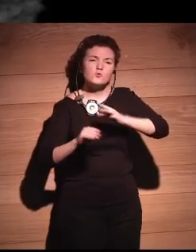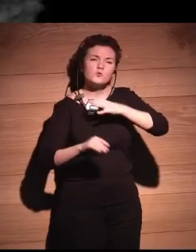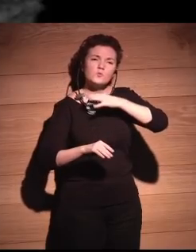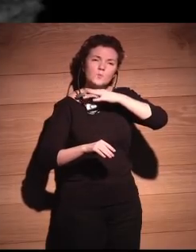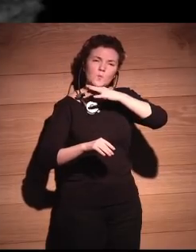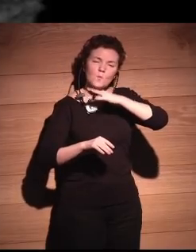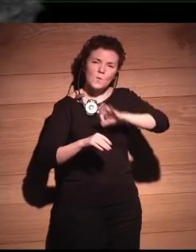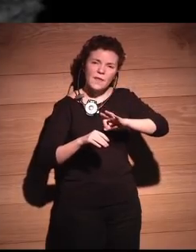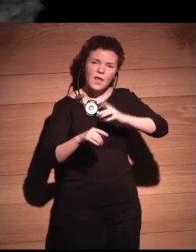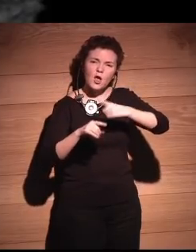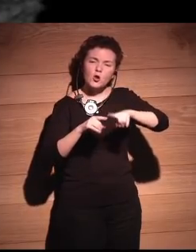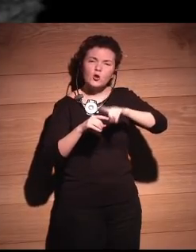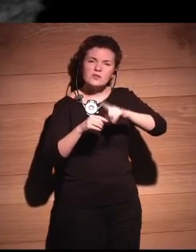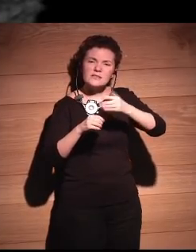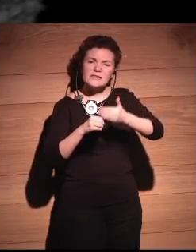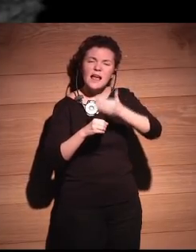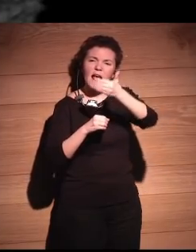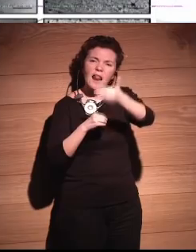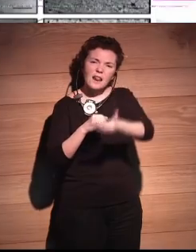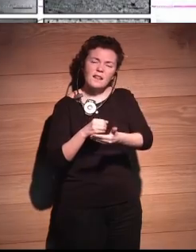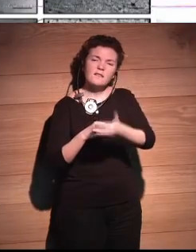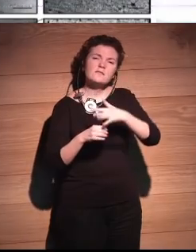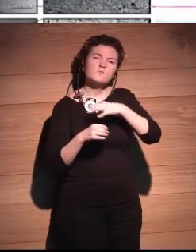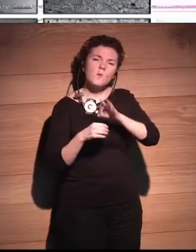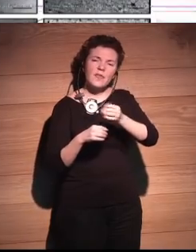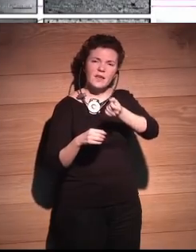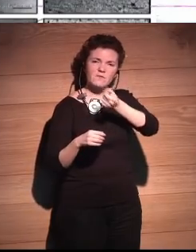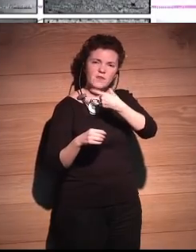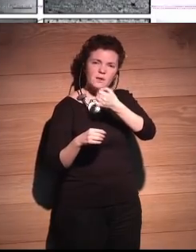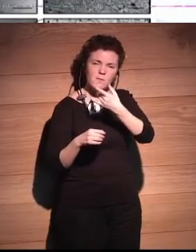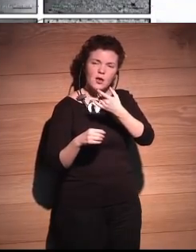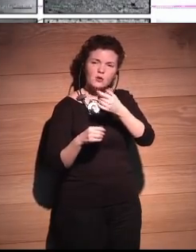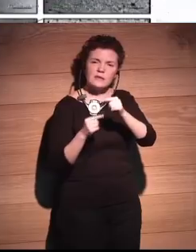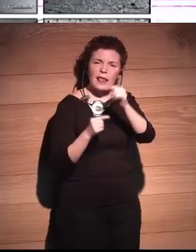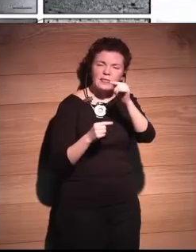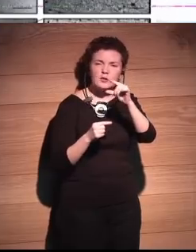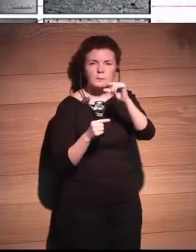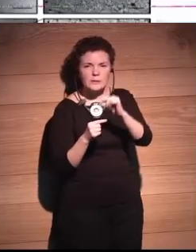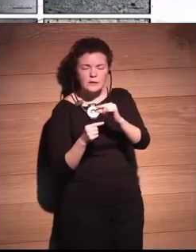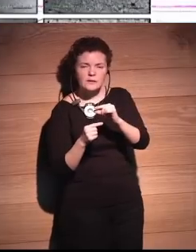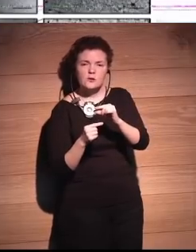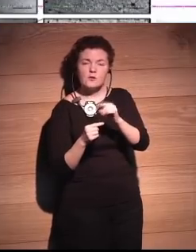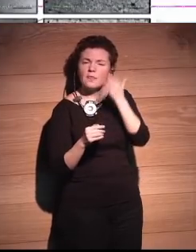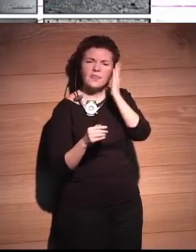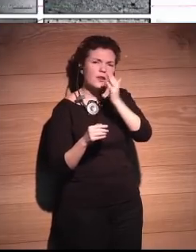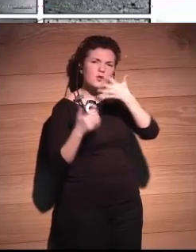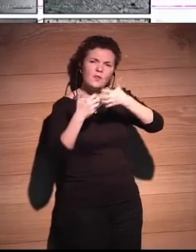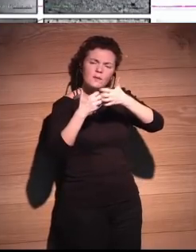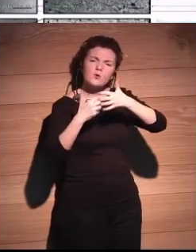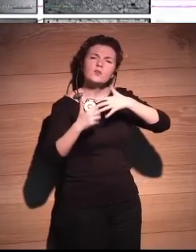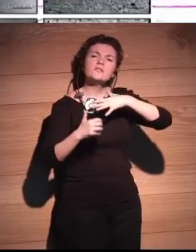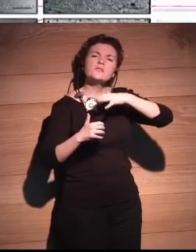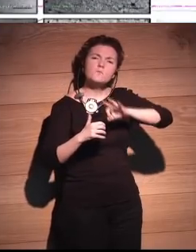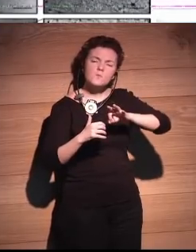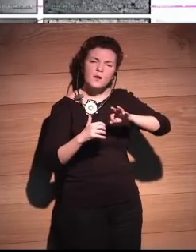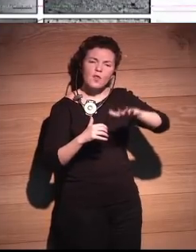colocar cosas al otro lado de la barrera, podemos colocar fármacos grandes y pequeños directamente en el cerebro, podemos